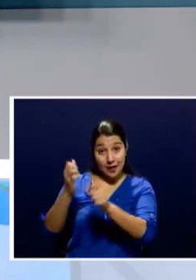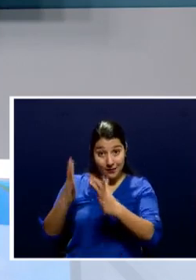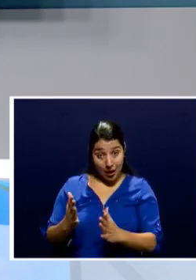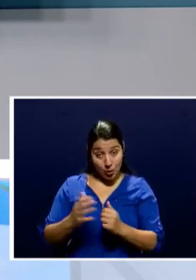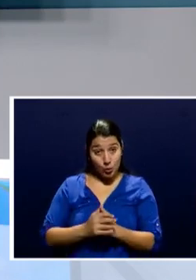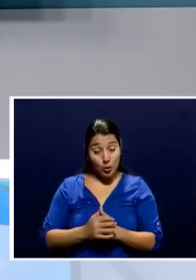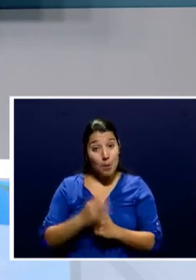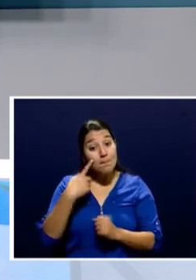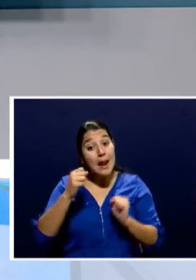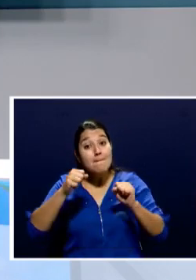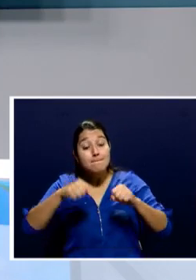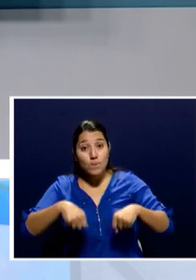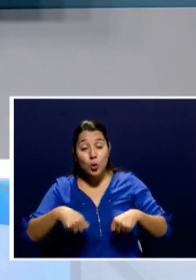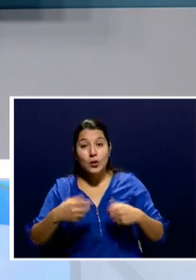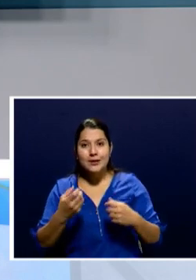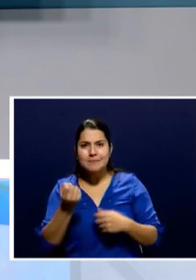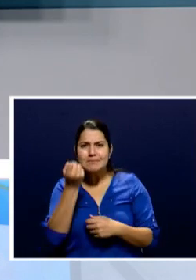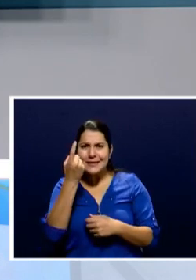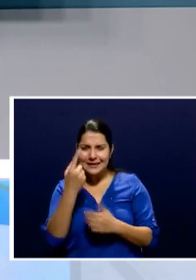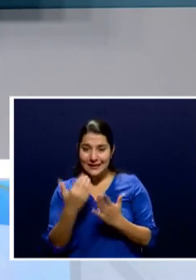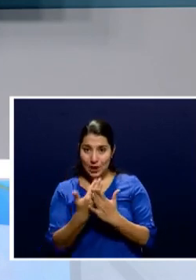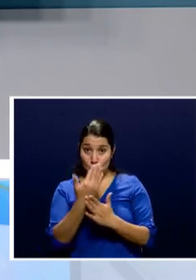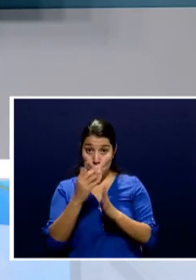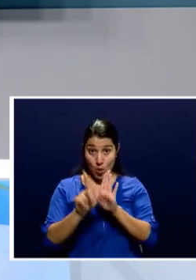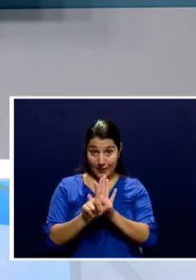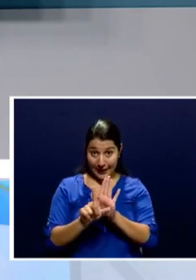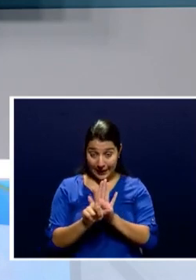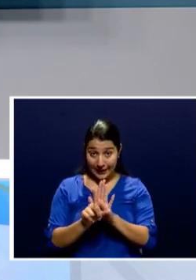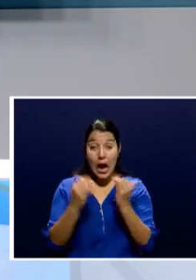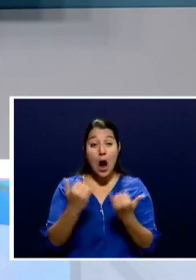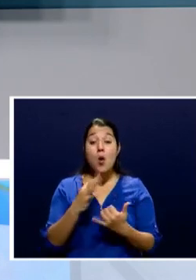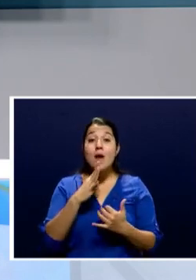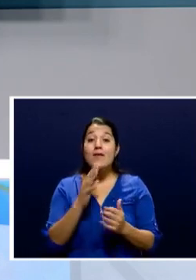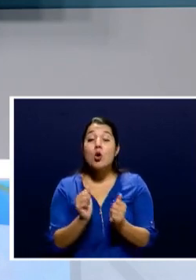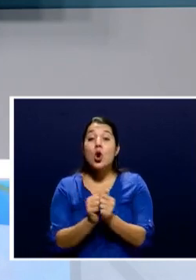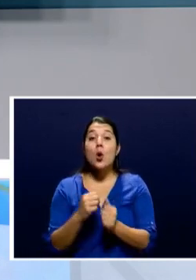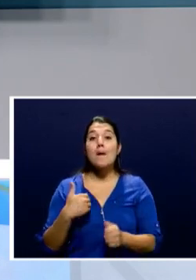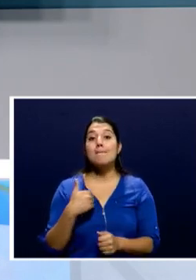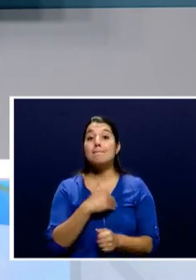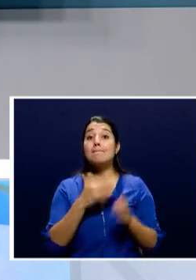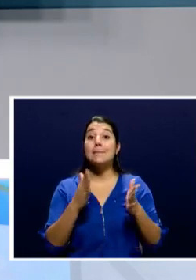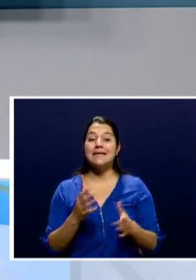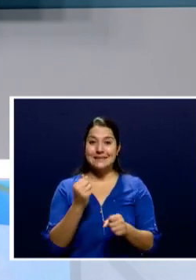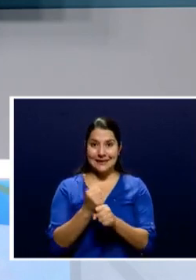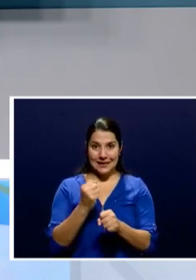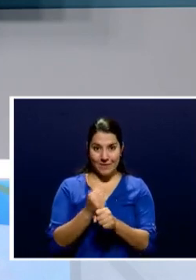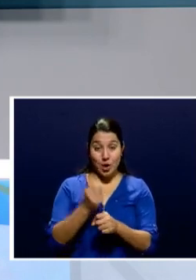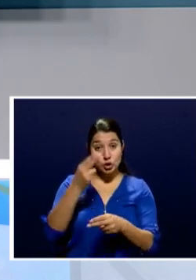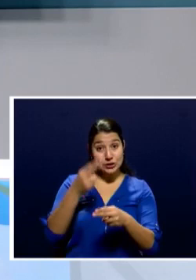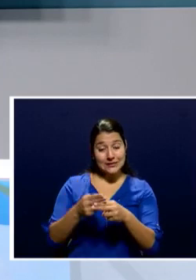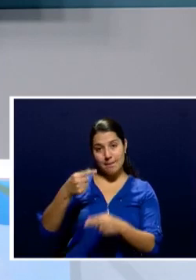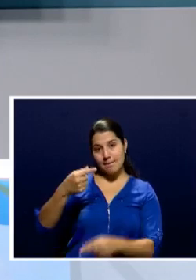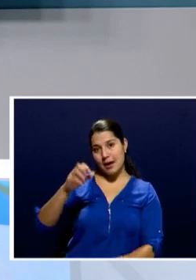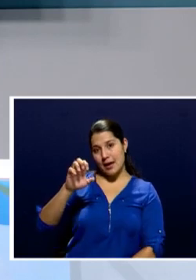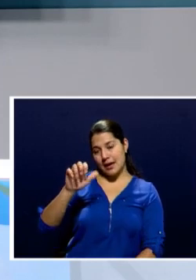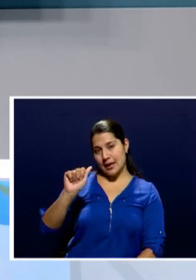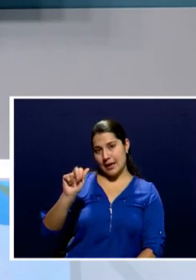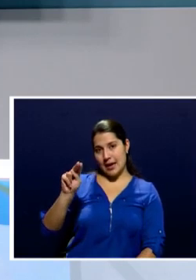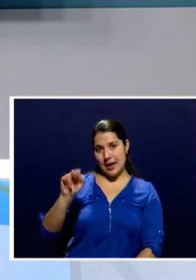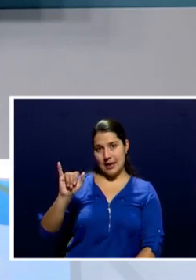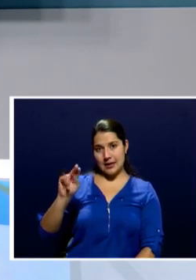esta nueva modalidad laboral, vamos a conversar con la ministra de Trabajo, Yanina Dinarte.